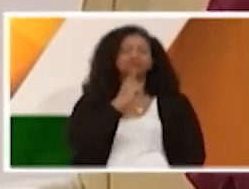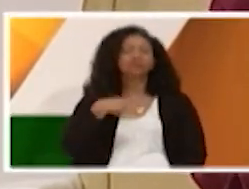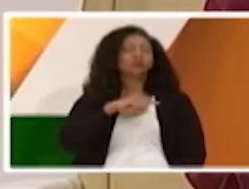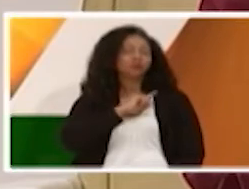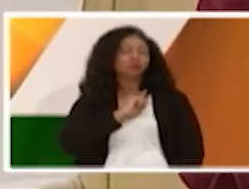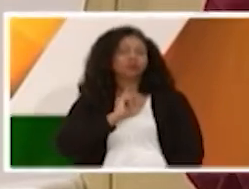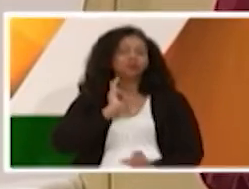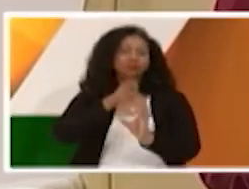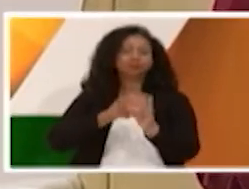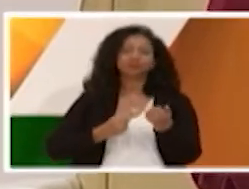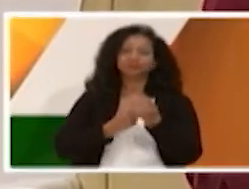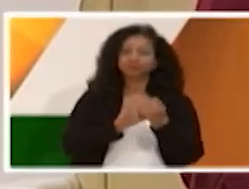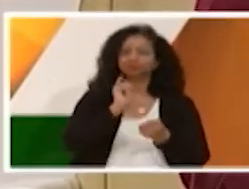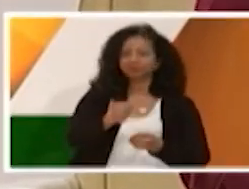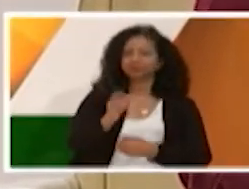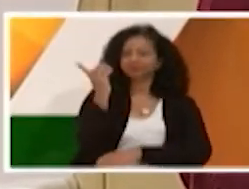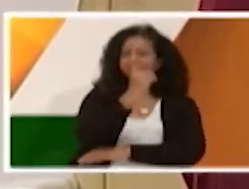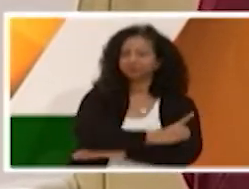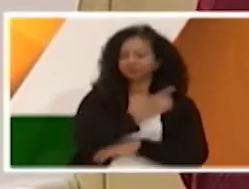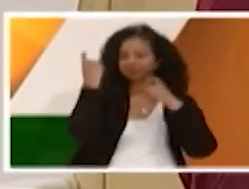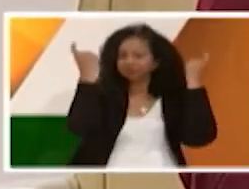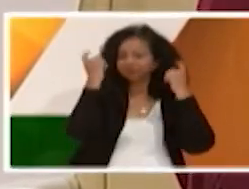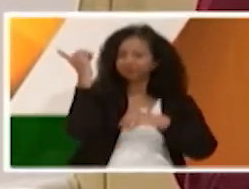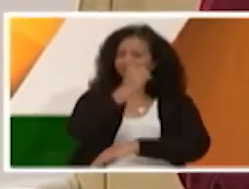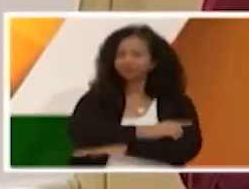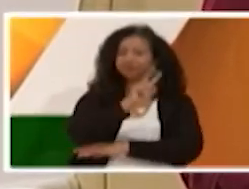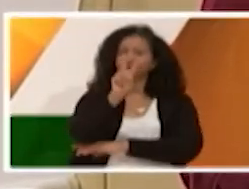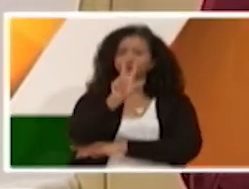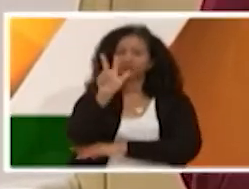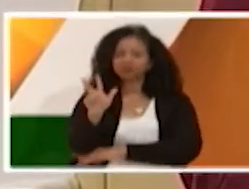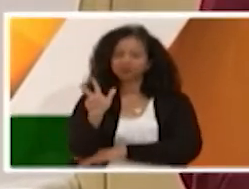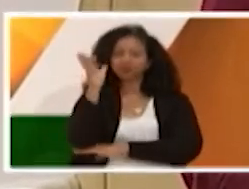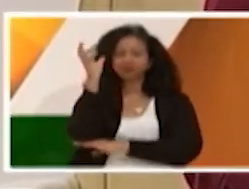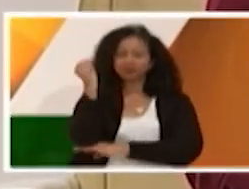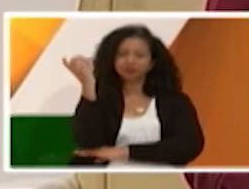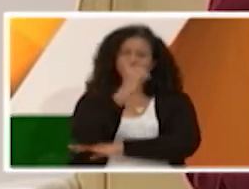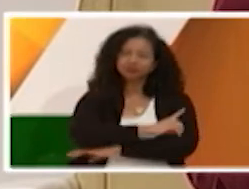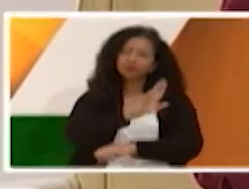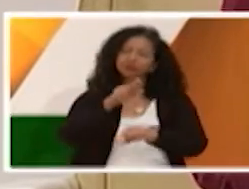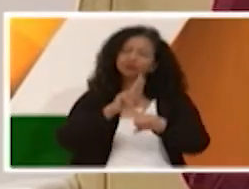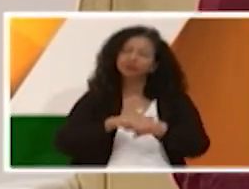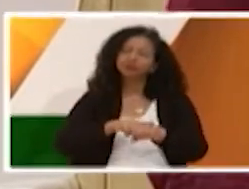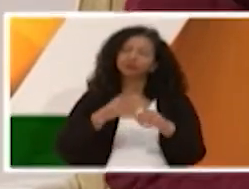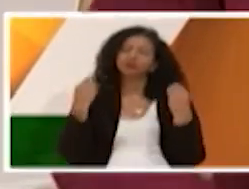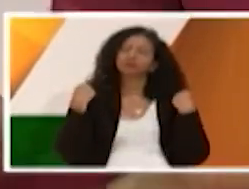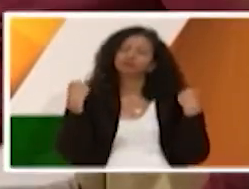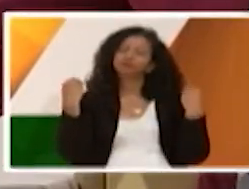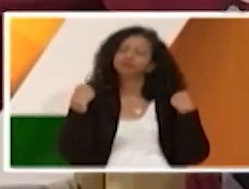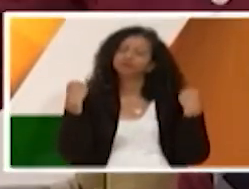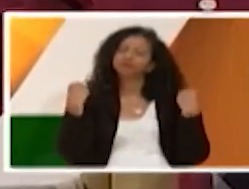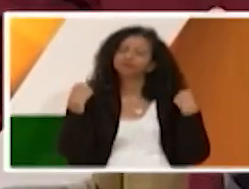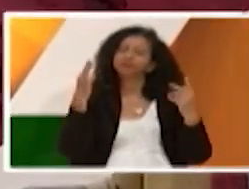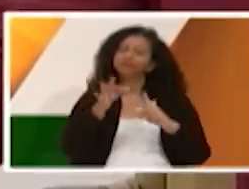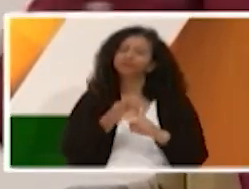celebrando este acontecimiento, el 23 de septiembre, Día Nacional del Atletismo